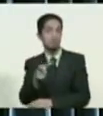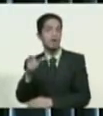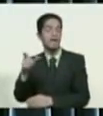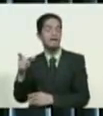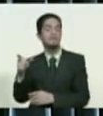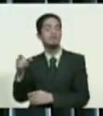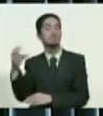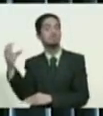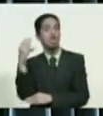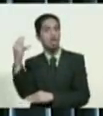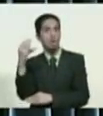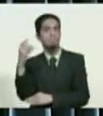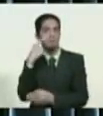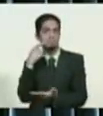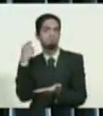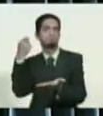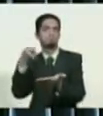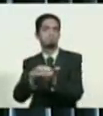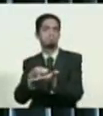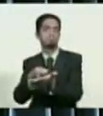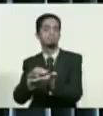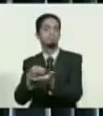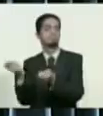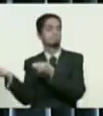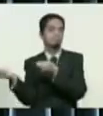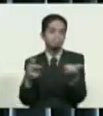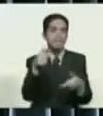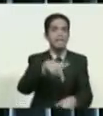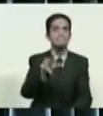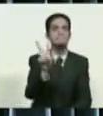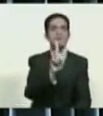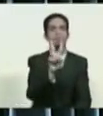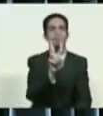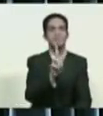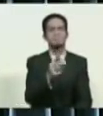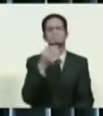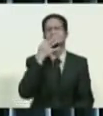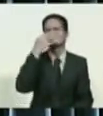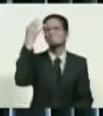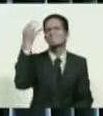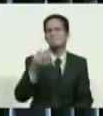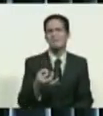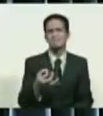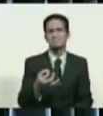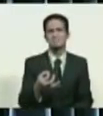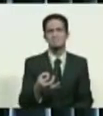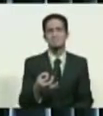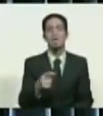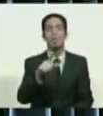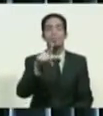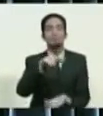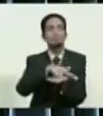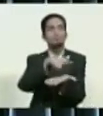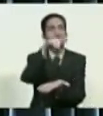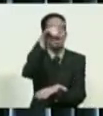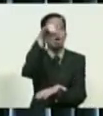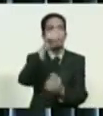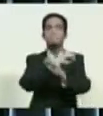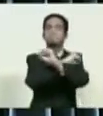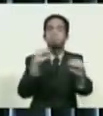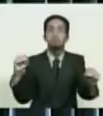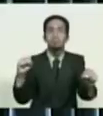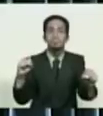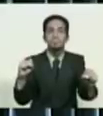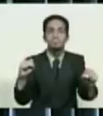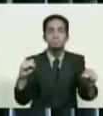con los drones para perpetrar el asesinato. Es la pura verdad de que uno de los drones fue detonado de